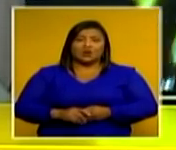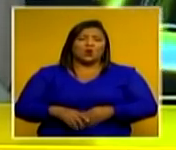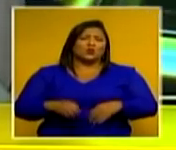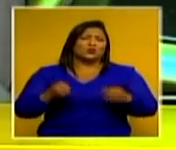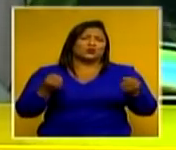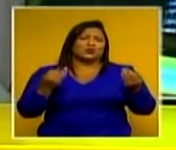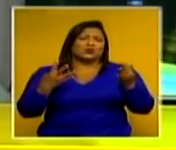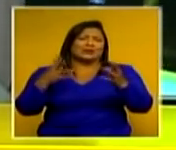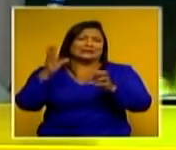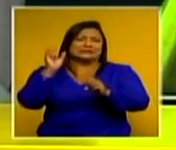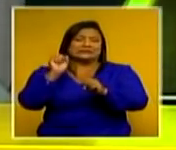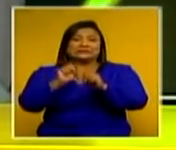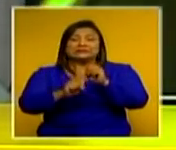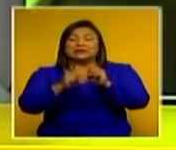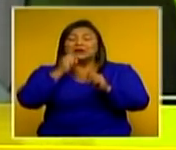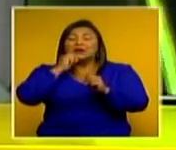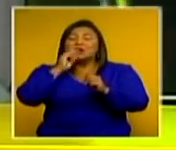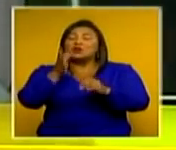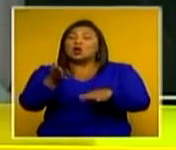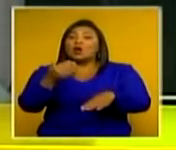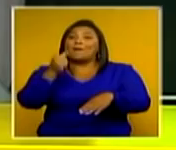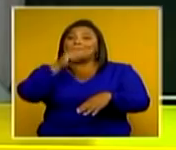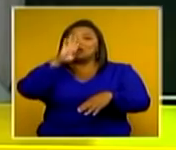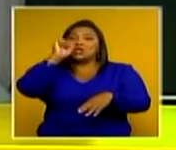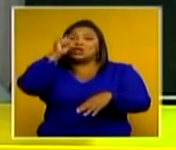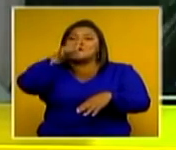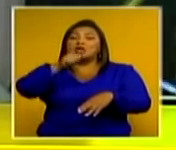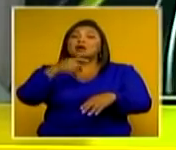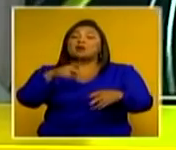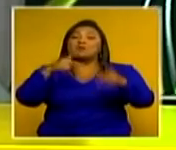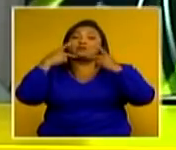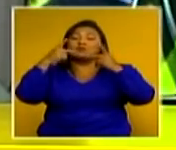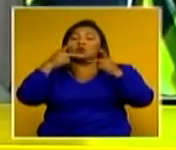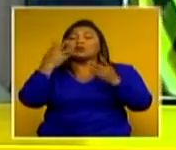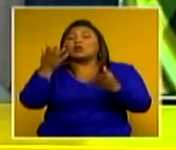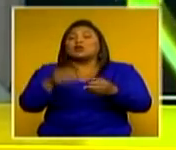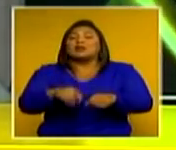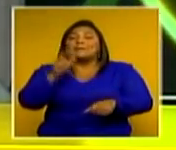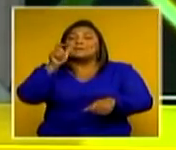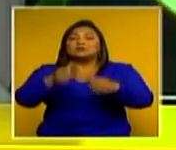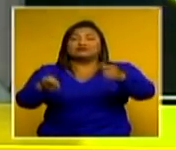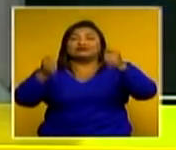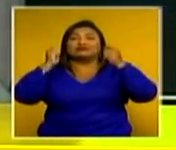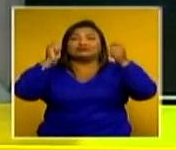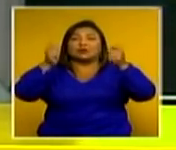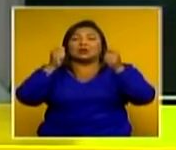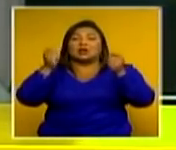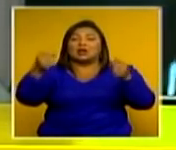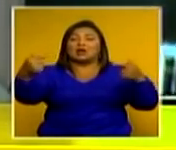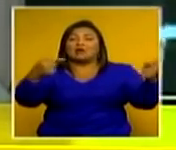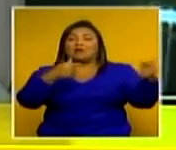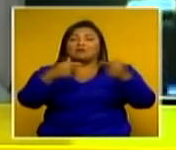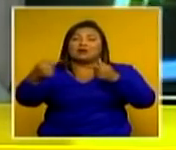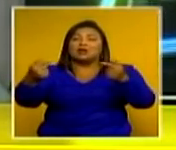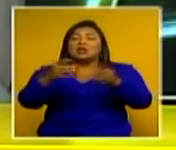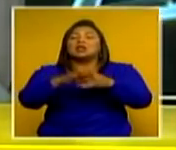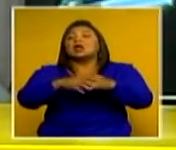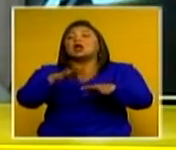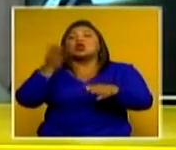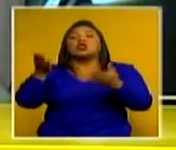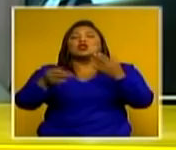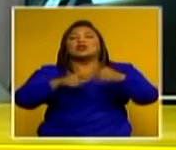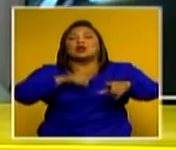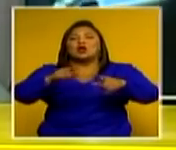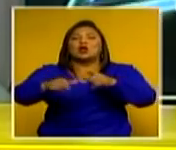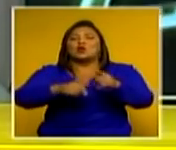daños al bien público privado desmanes y saqueos marcaron las manifestaciones de personas que se enfrentaron a las fuerzas del orden en puerto bolívar